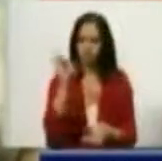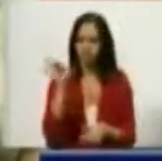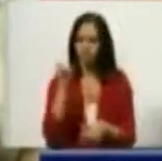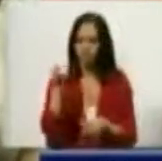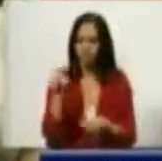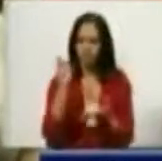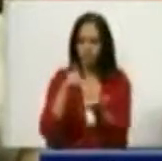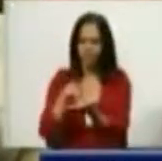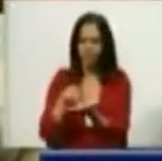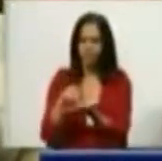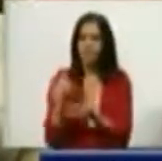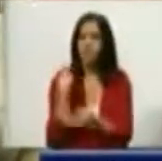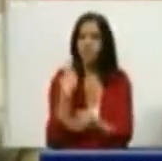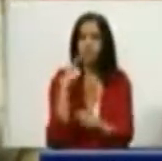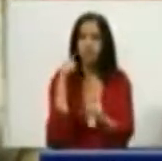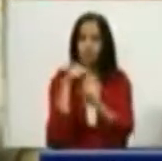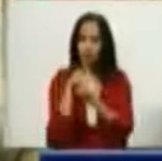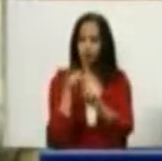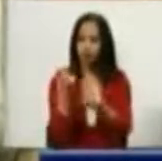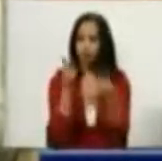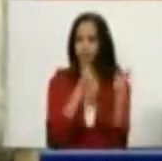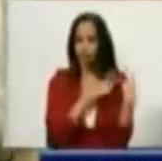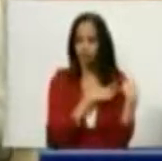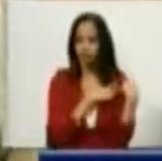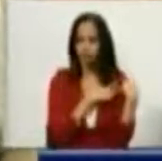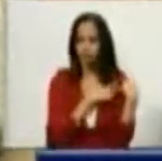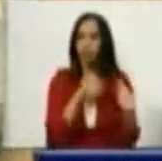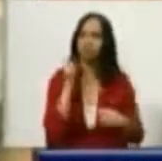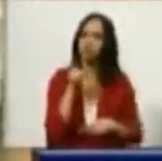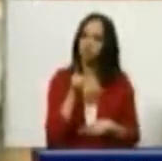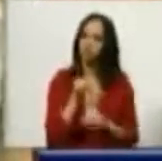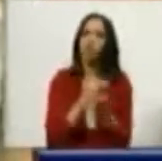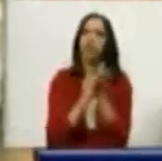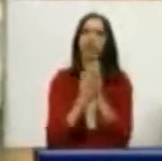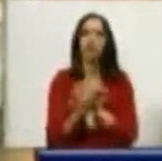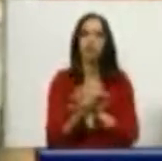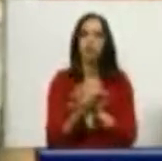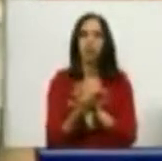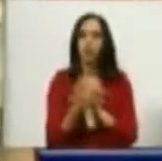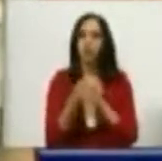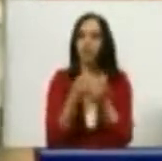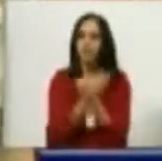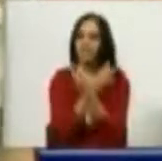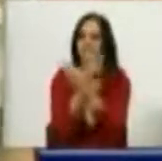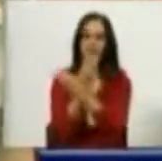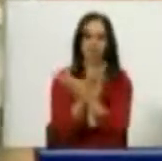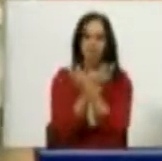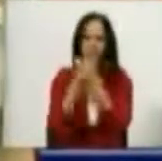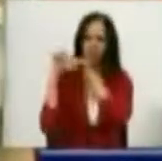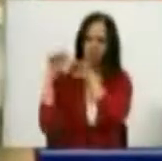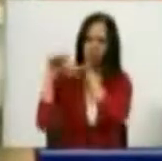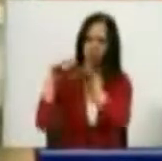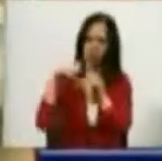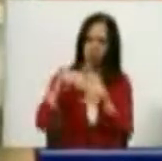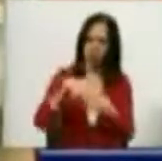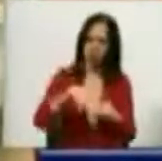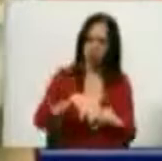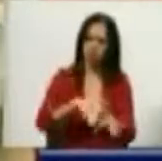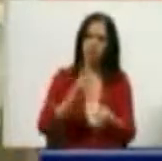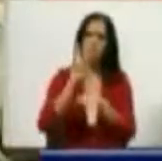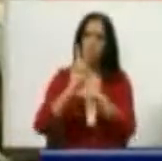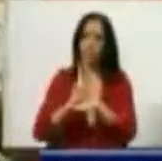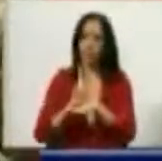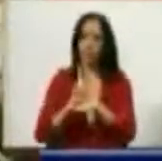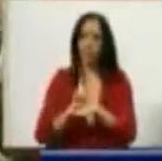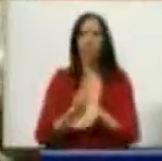primera tarea que te voy a encomendar es que tú tienes que acabar con el fantasma El del ave y yo creo que sí realmente ya